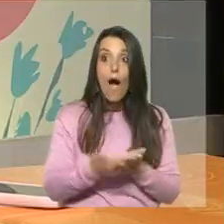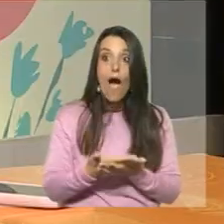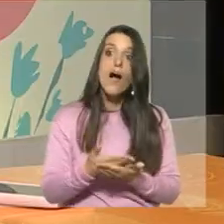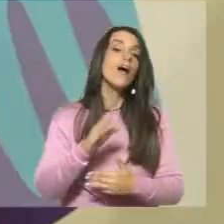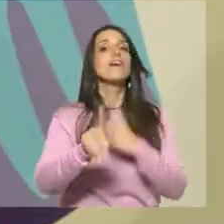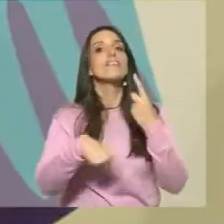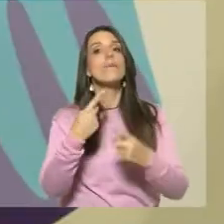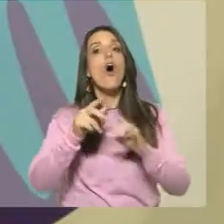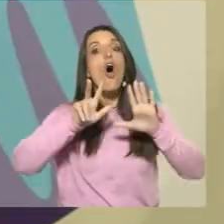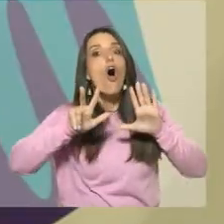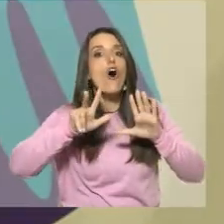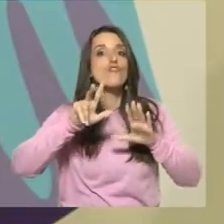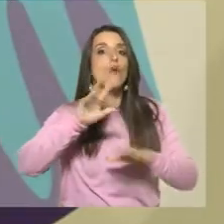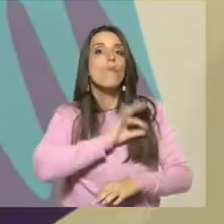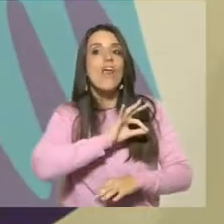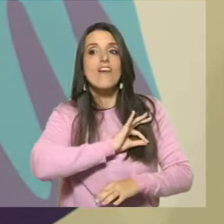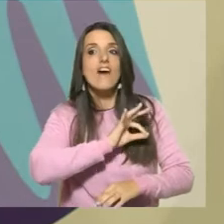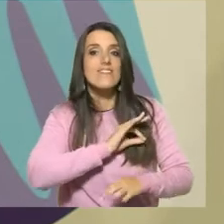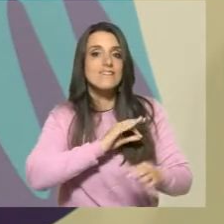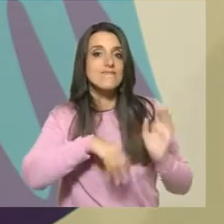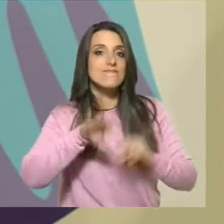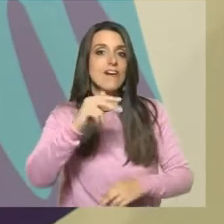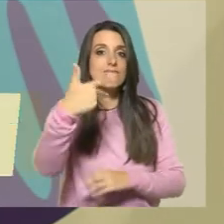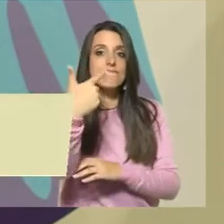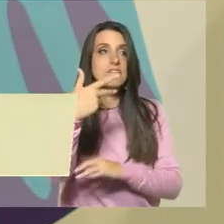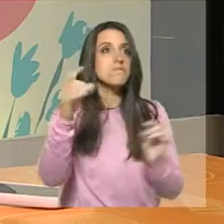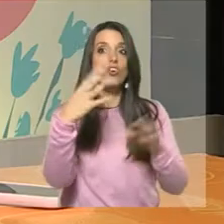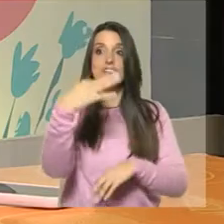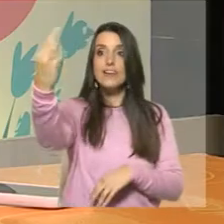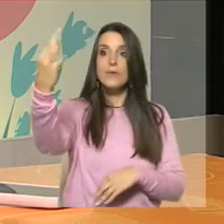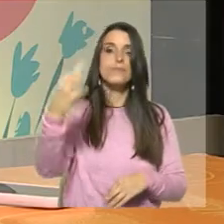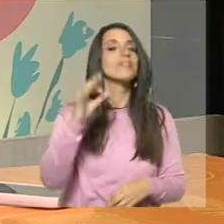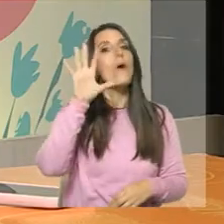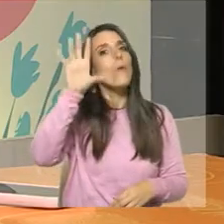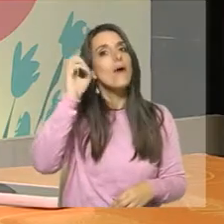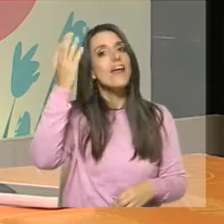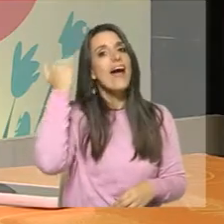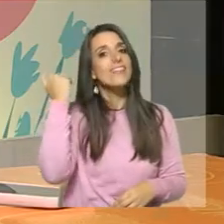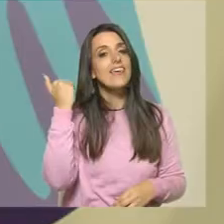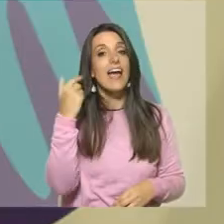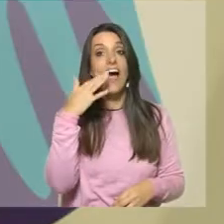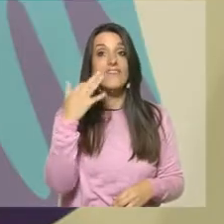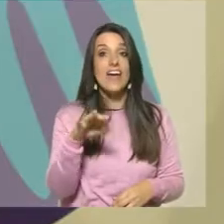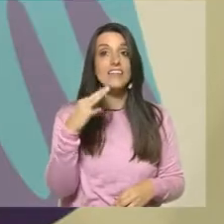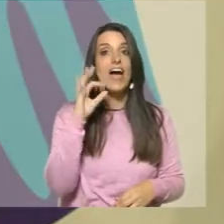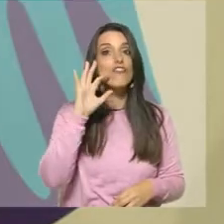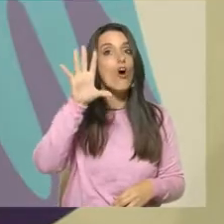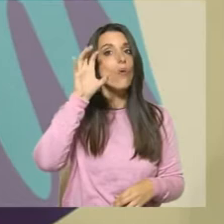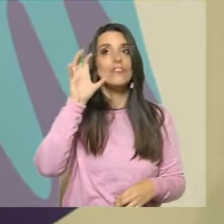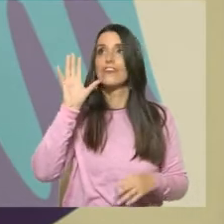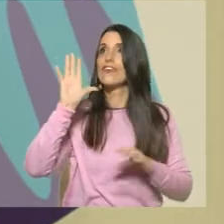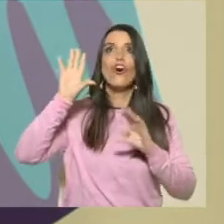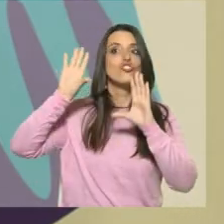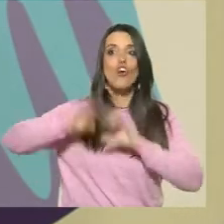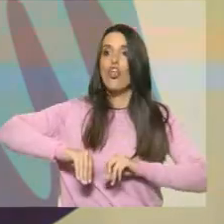pasé 8 audiciones más y bueno, después quedé. Y yo no lo podía creer. ¿Y qué recuerdos tenés de esos momentos? La verdad que recuerdo todo,